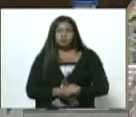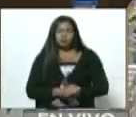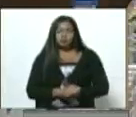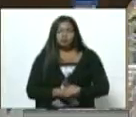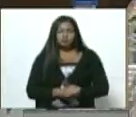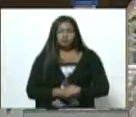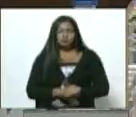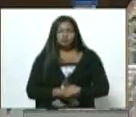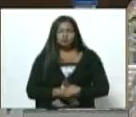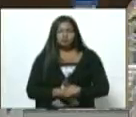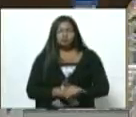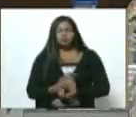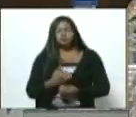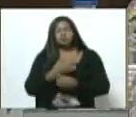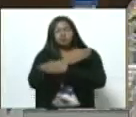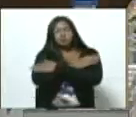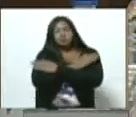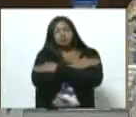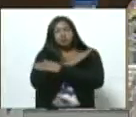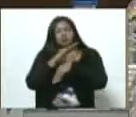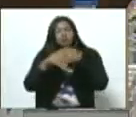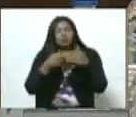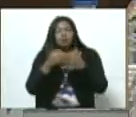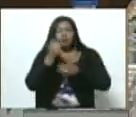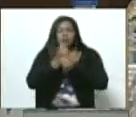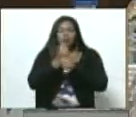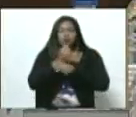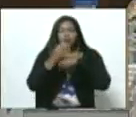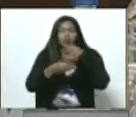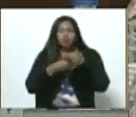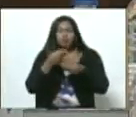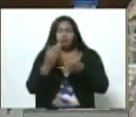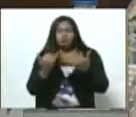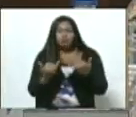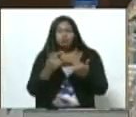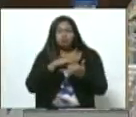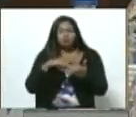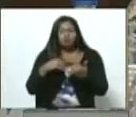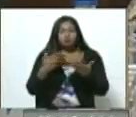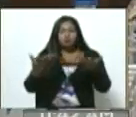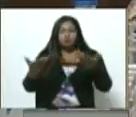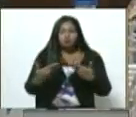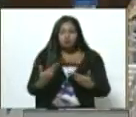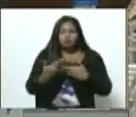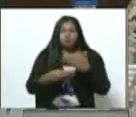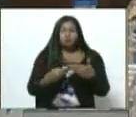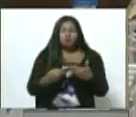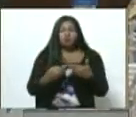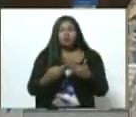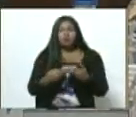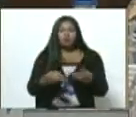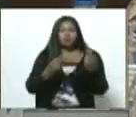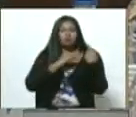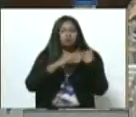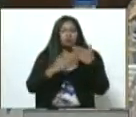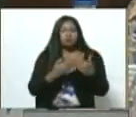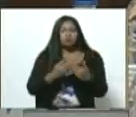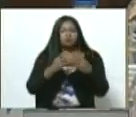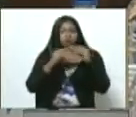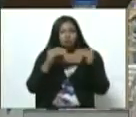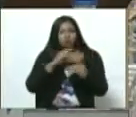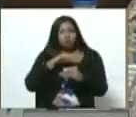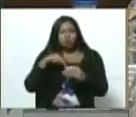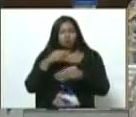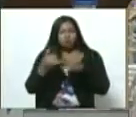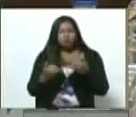de ustedes, los felicitamos por el trabajo arduo que han realizado, y recibimos entonces esta tarea nosotros, que en corto